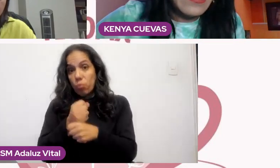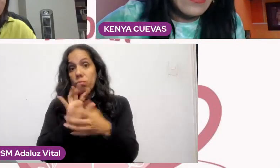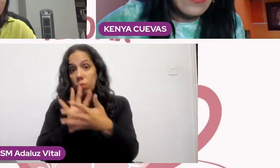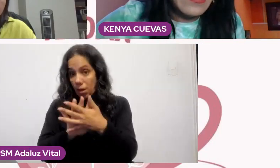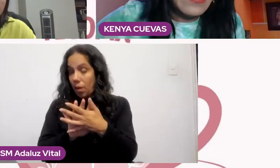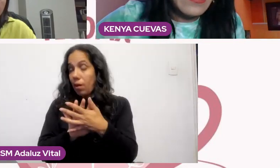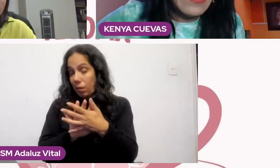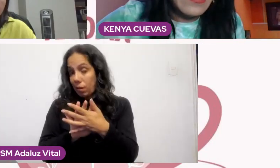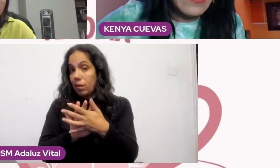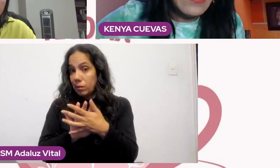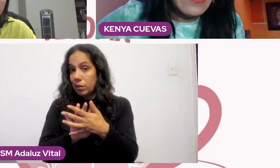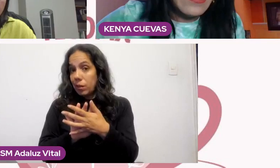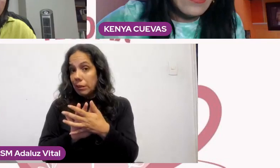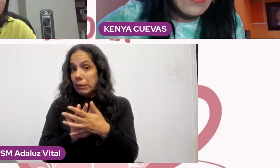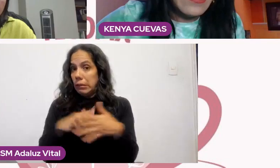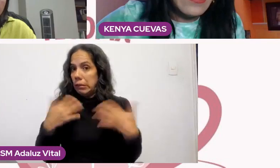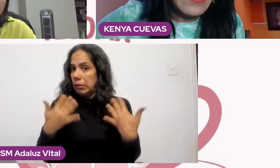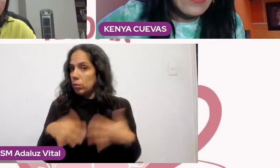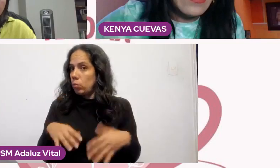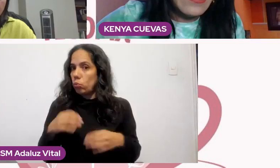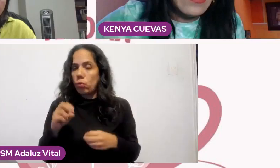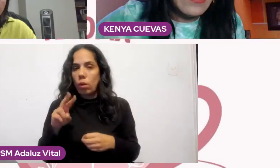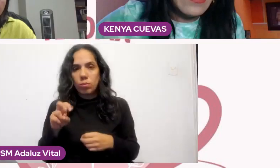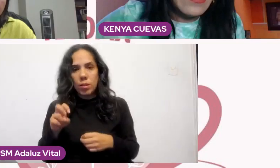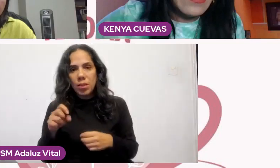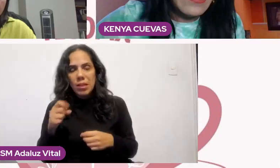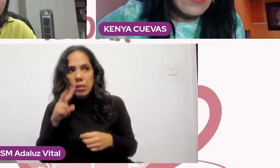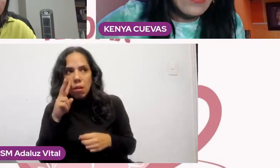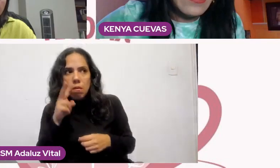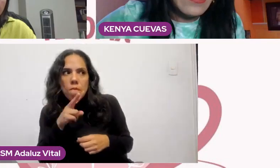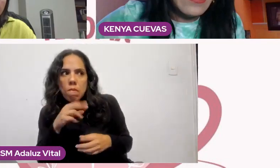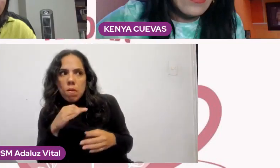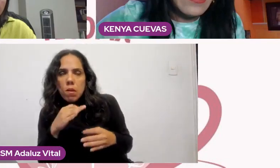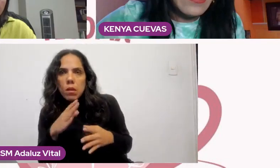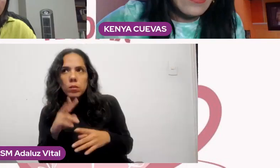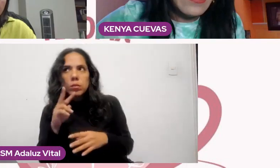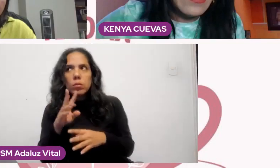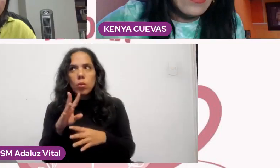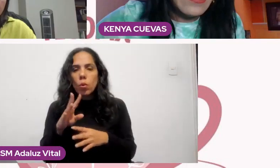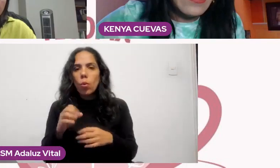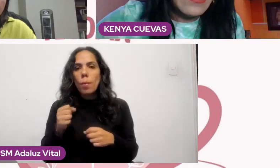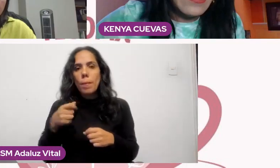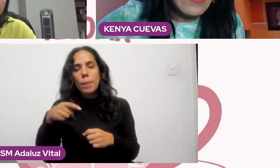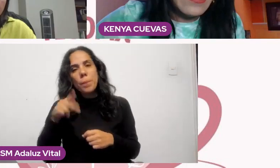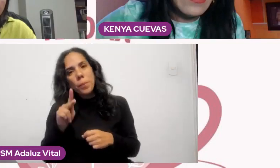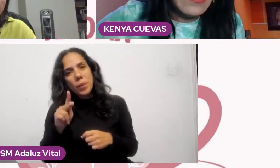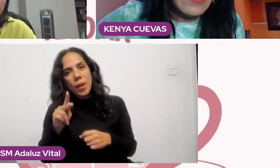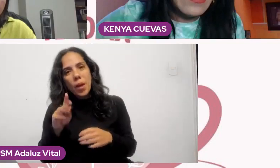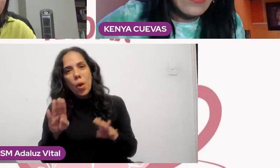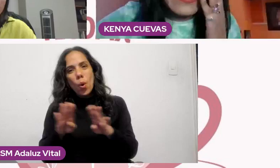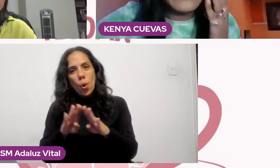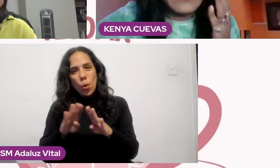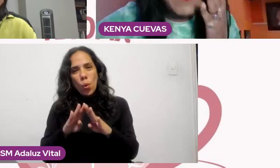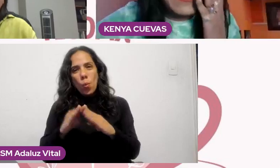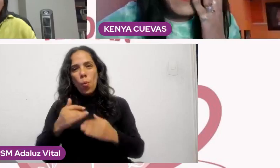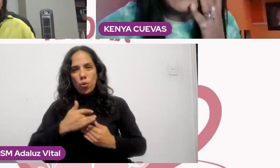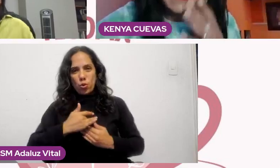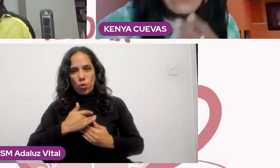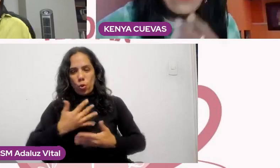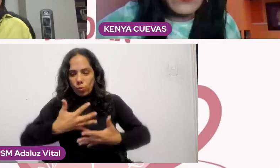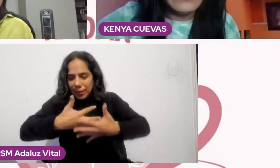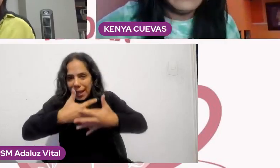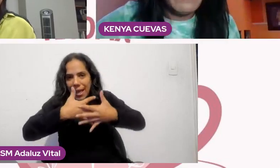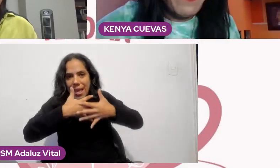embargo, pues ver este sistema, ¿no? Pero la verdad es que esa reparación del daño es el construir, ¿no? Estos